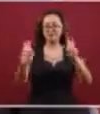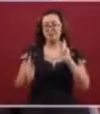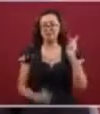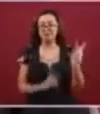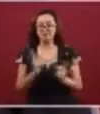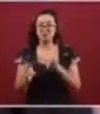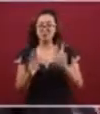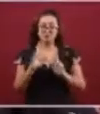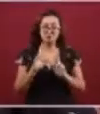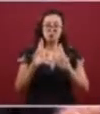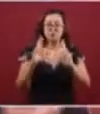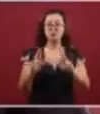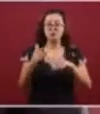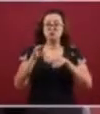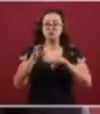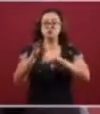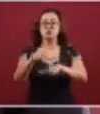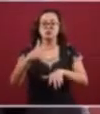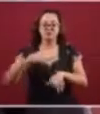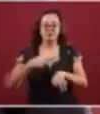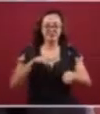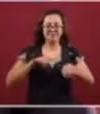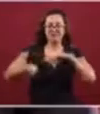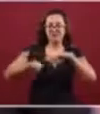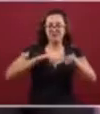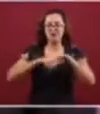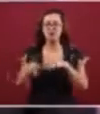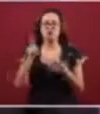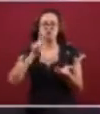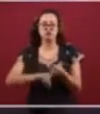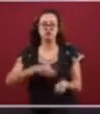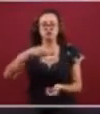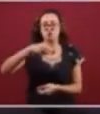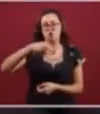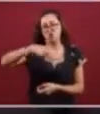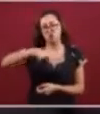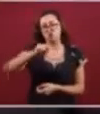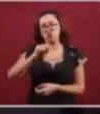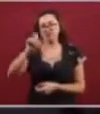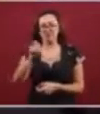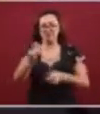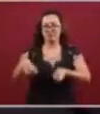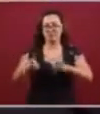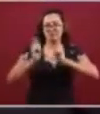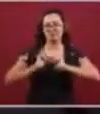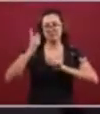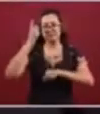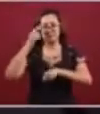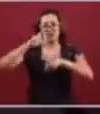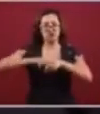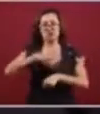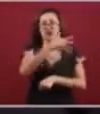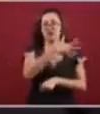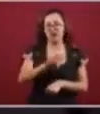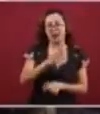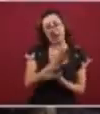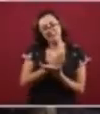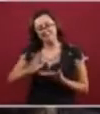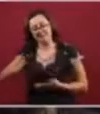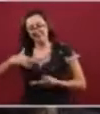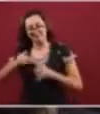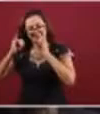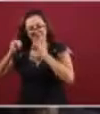preguntas, sobre el tema de mi función en Notimex como directora general. Pero con mucho gusto le